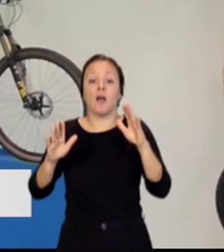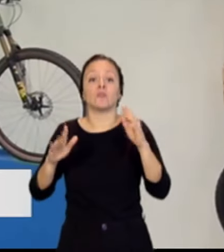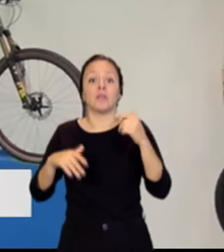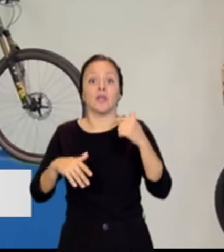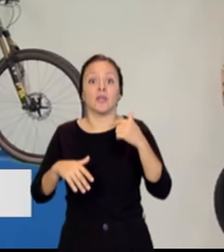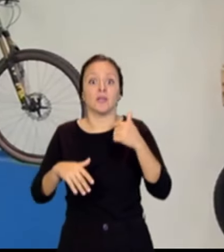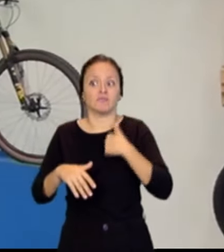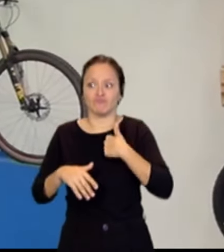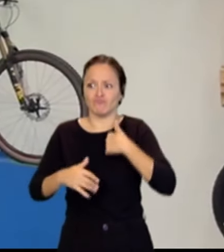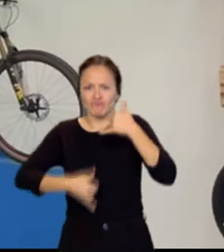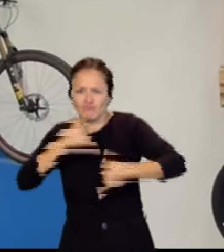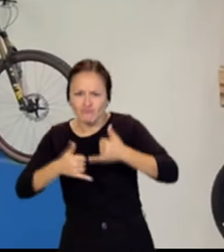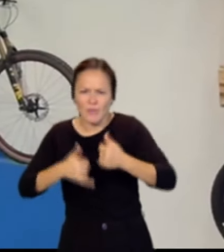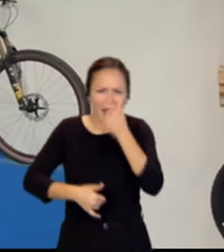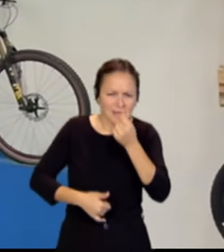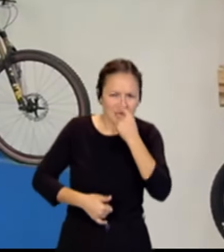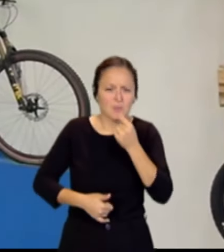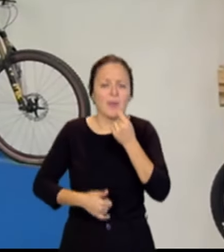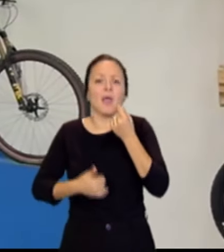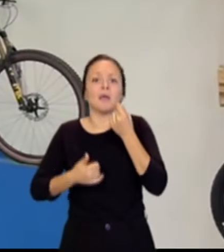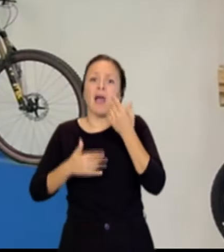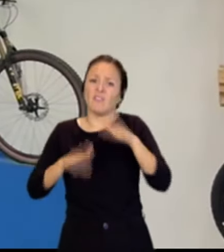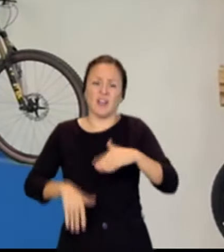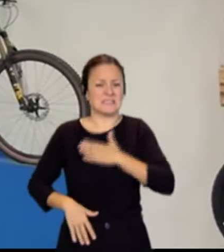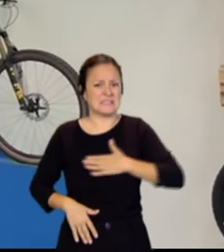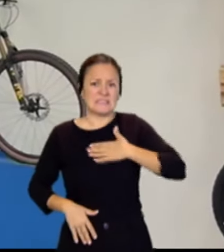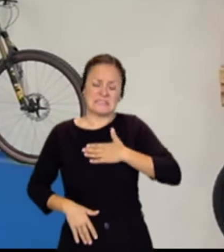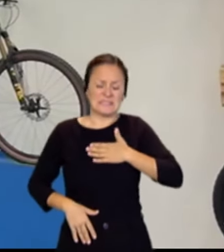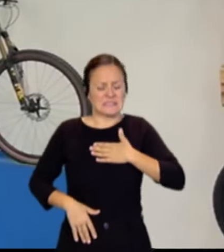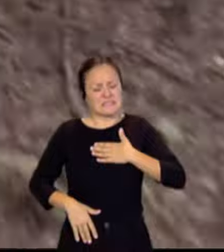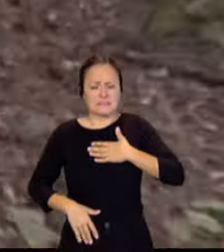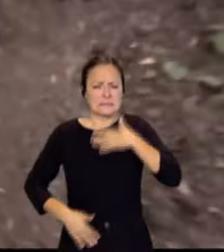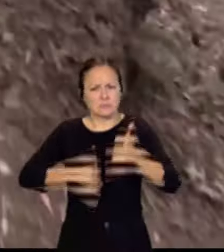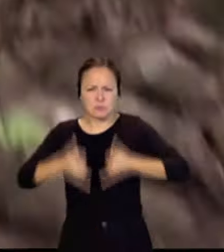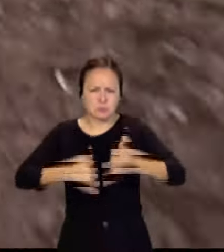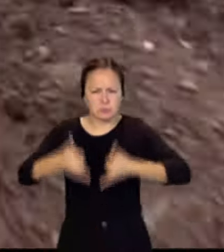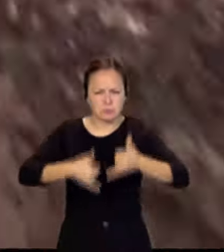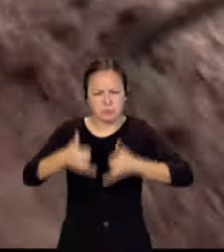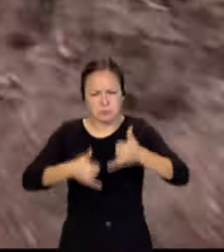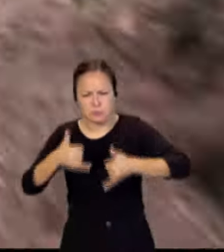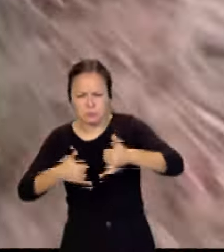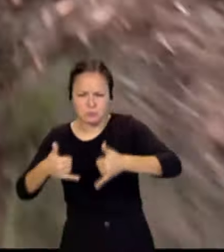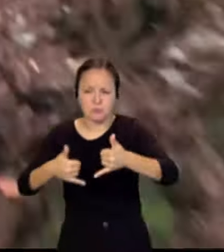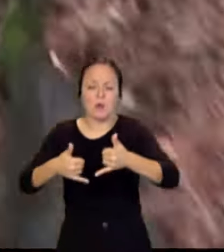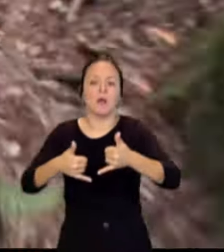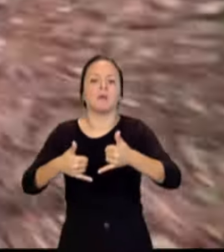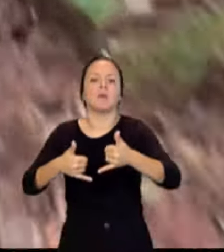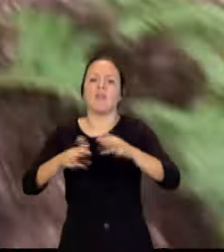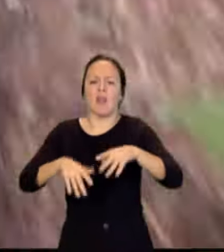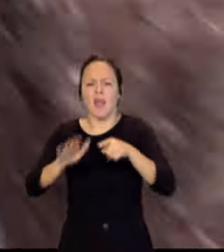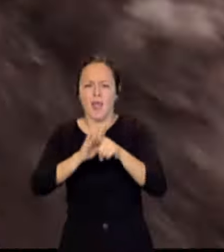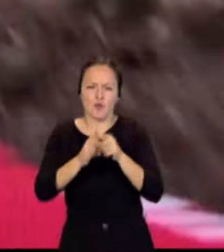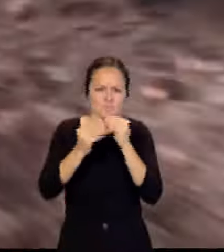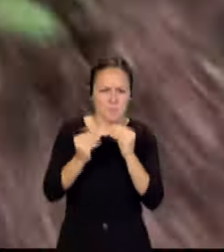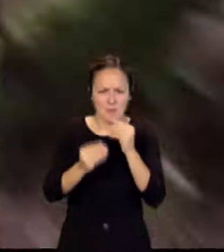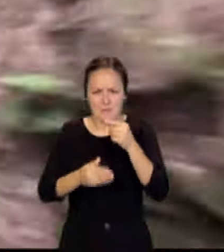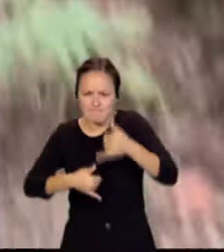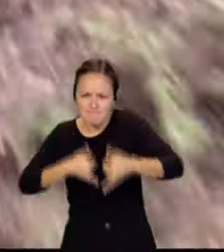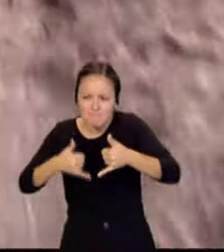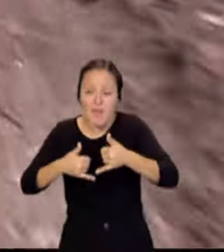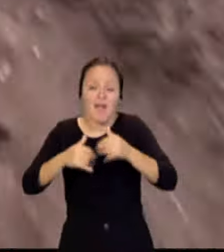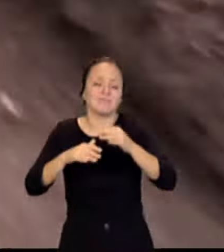y fue un poco más incómodo de lo que de lo que esperaba al final pude gestionarlo y y